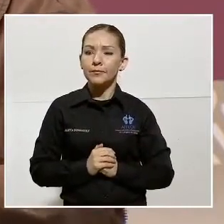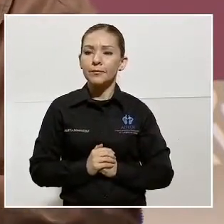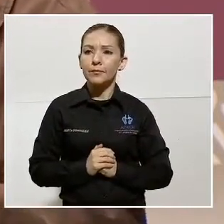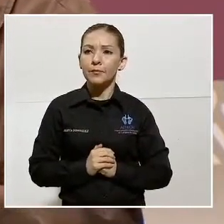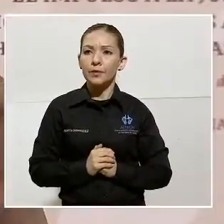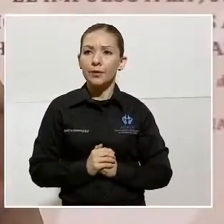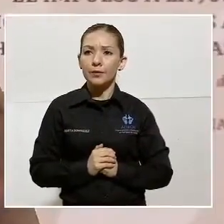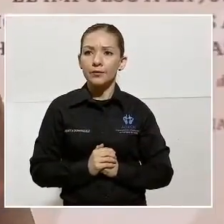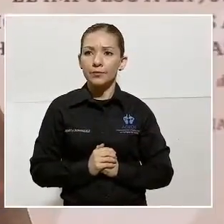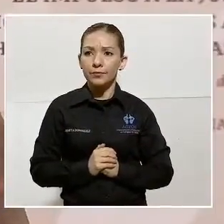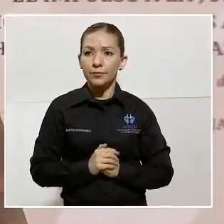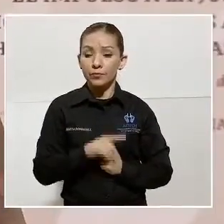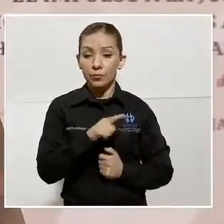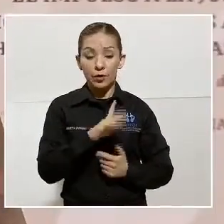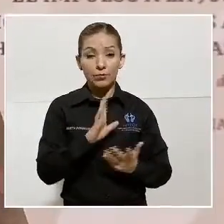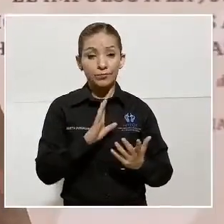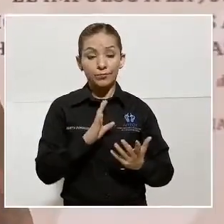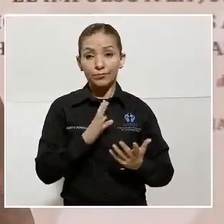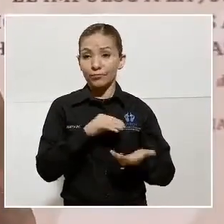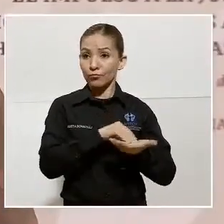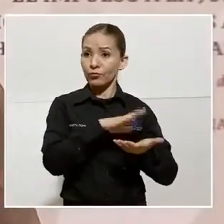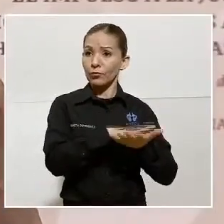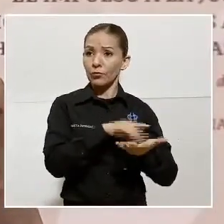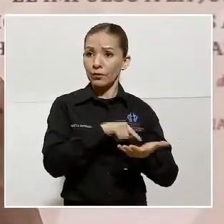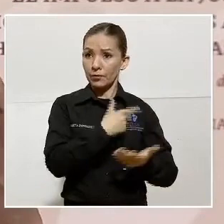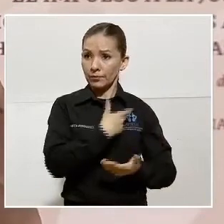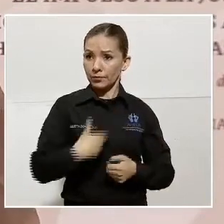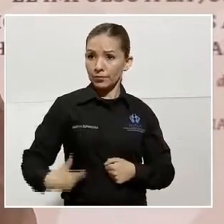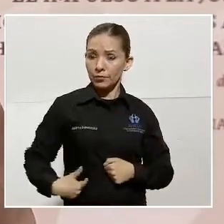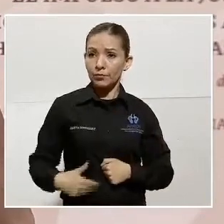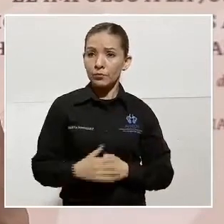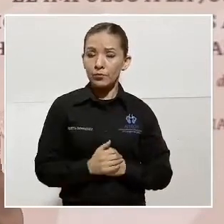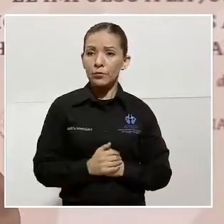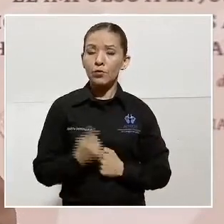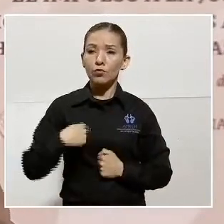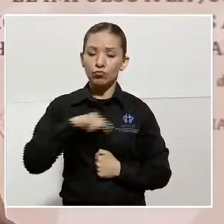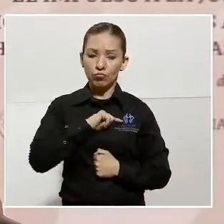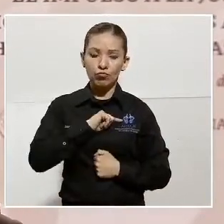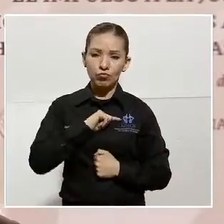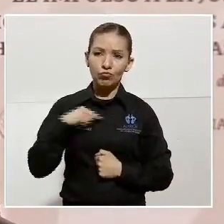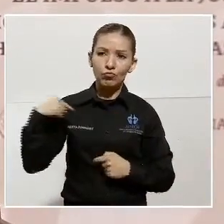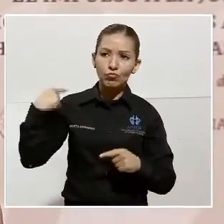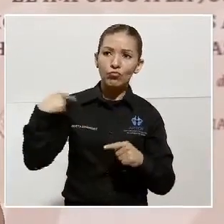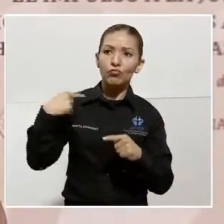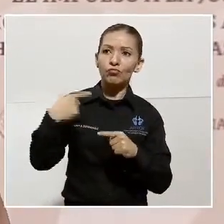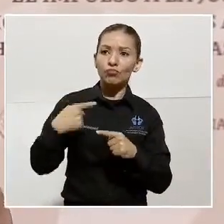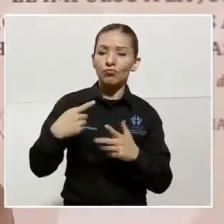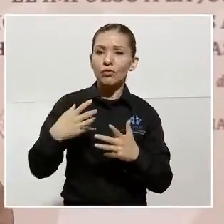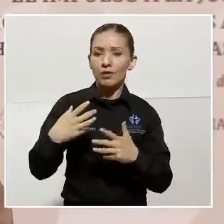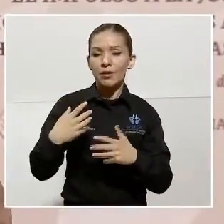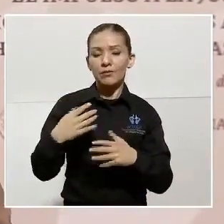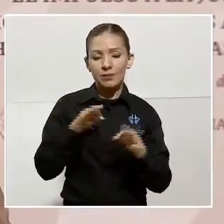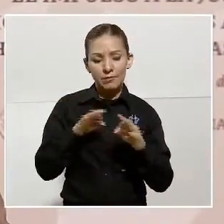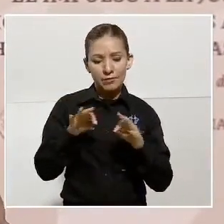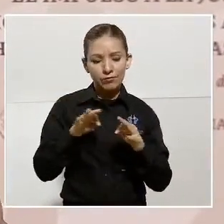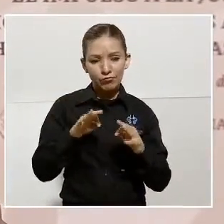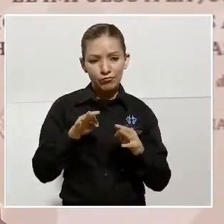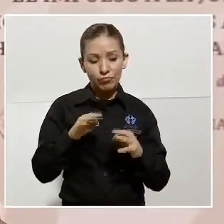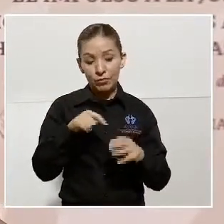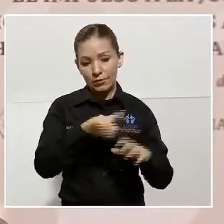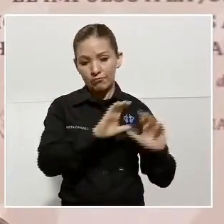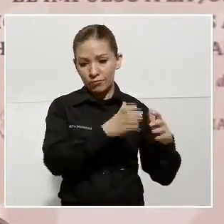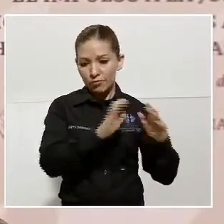Como lo establece el decreto presidencial, los resultados de los trabajos realizados por estos mecanismos deberán